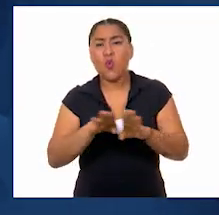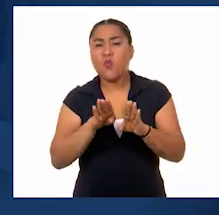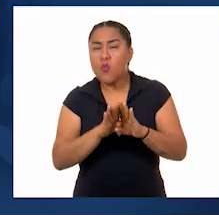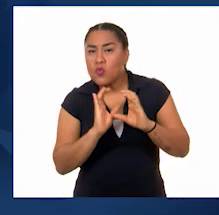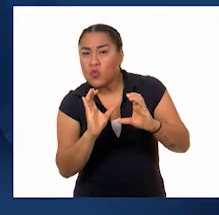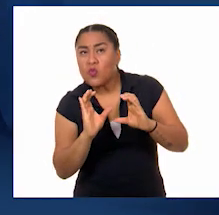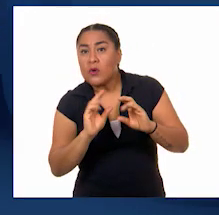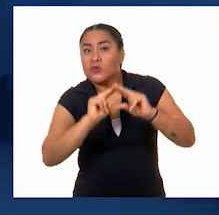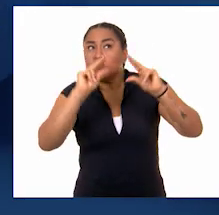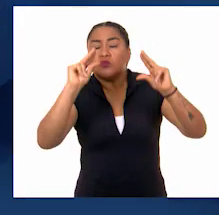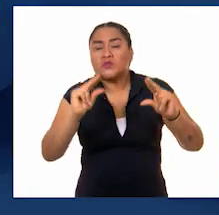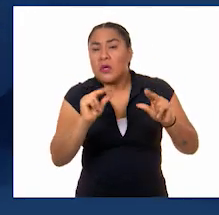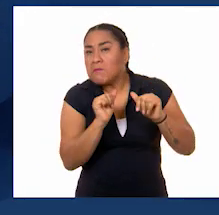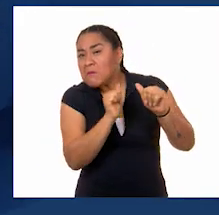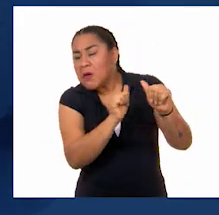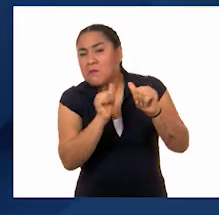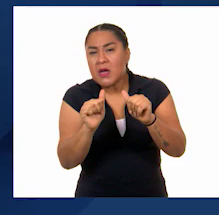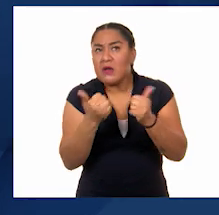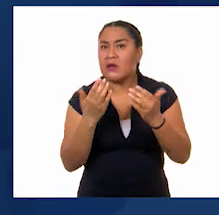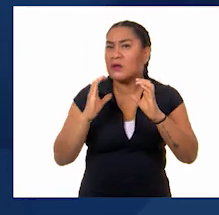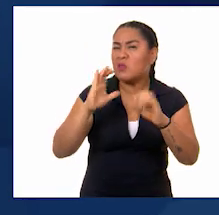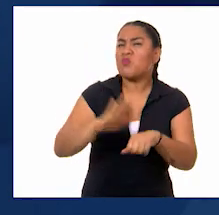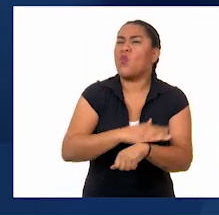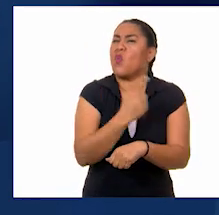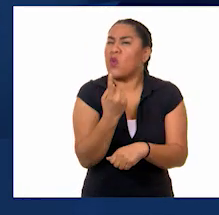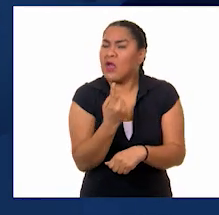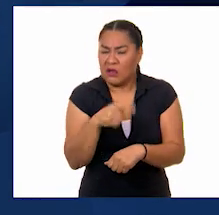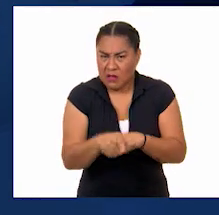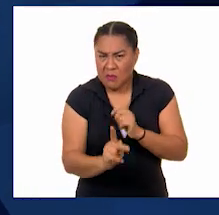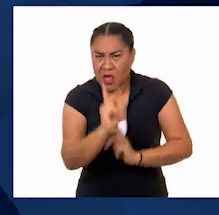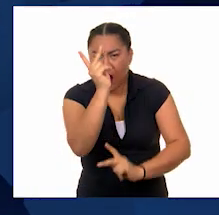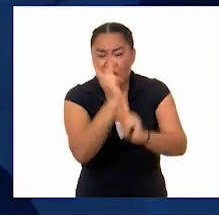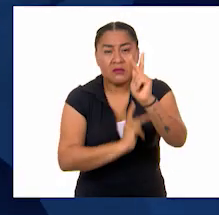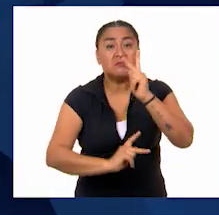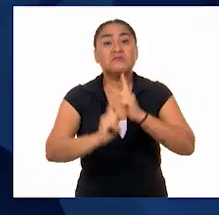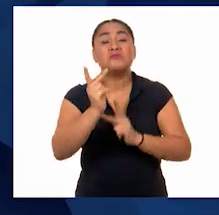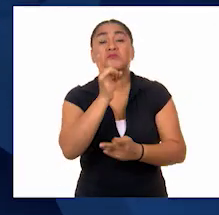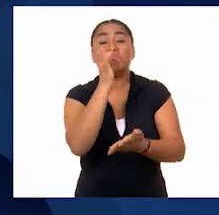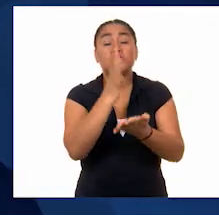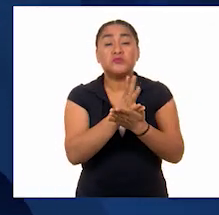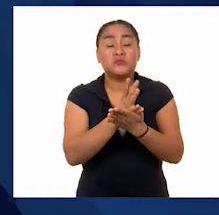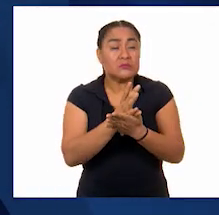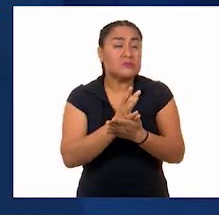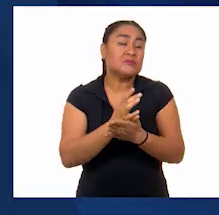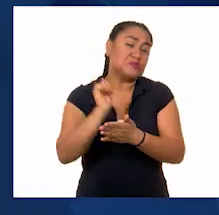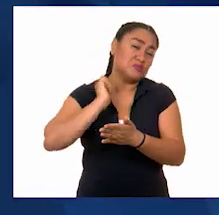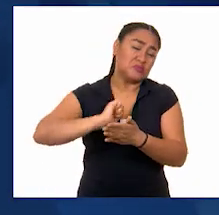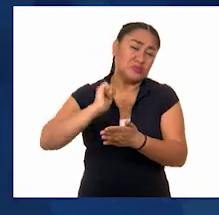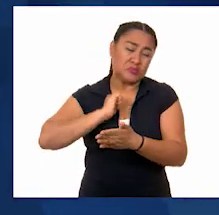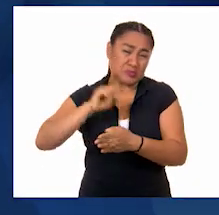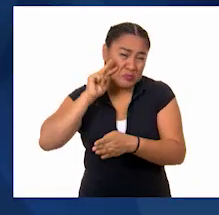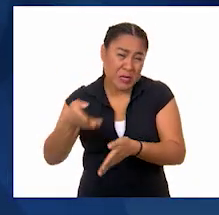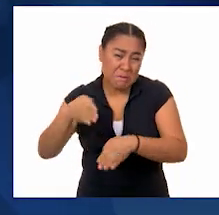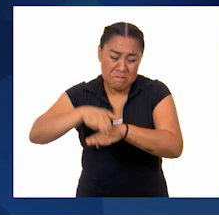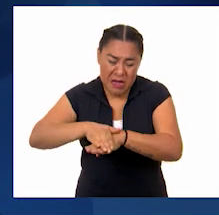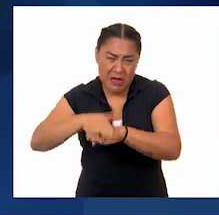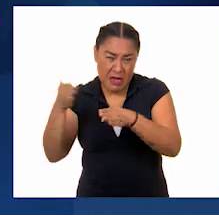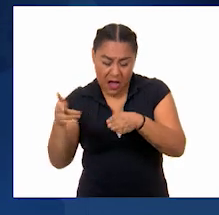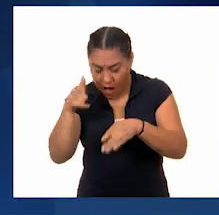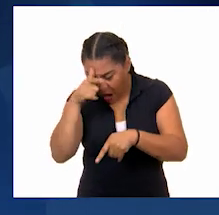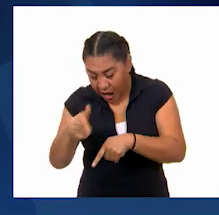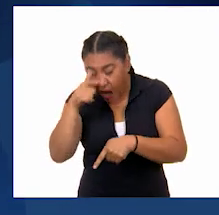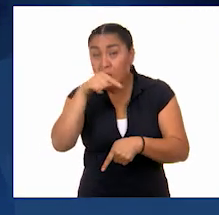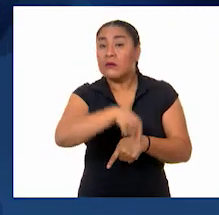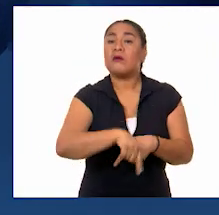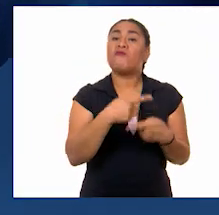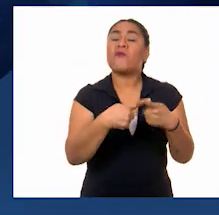de la congelación o por qué se protegieron y por qué esas plantas nada más se pueden ver en fósiles y acá en este lugar lo